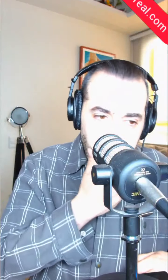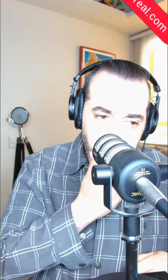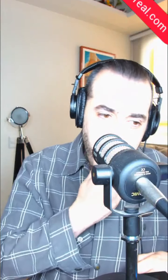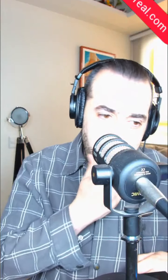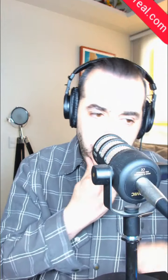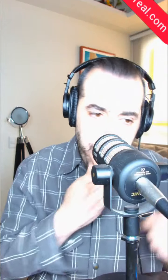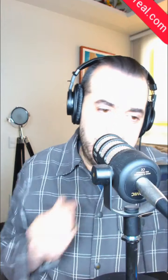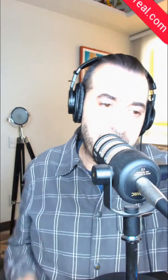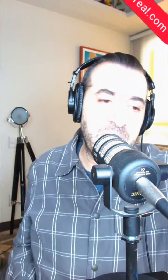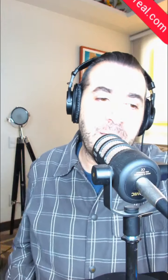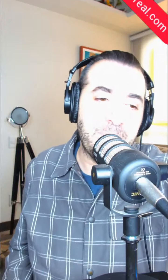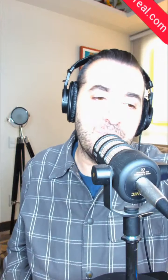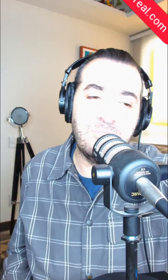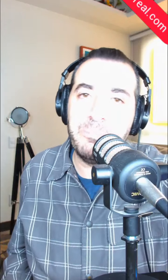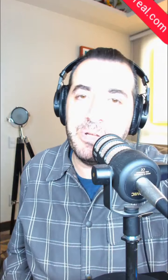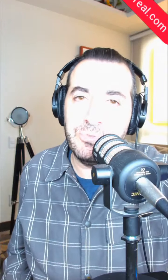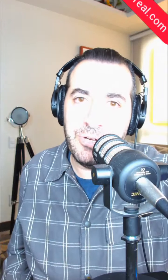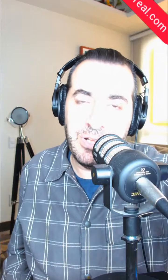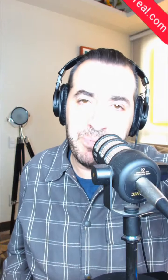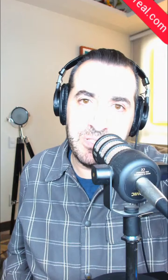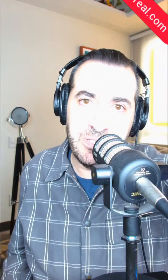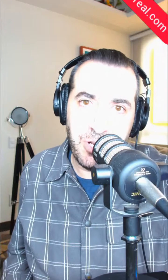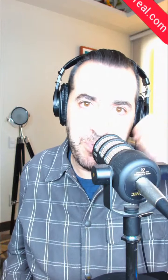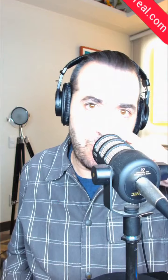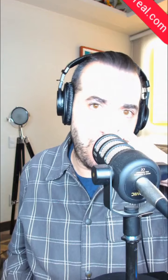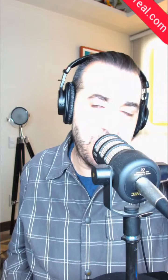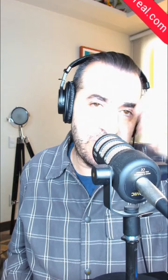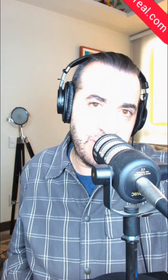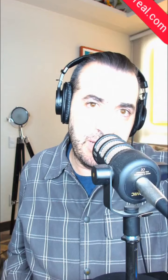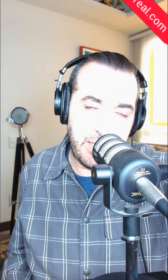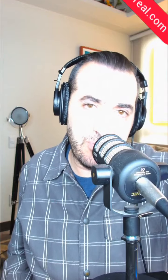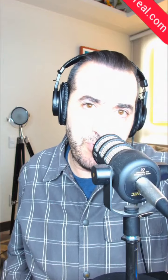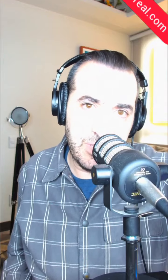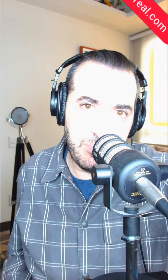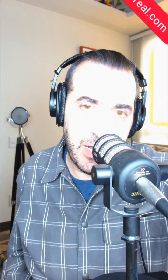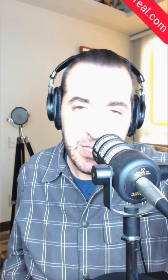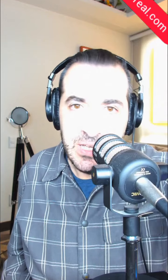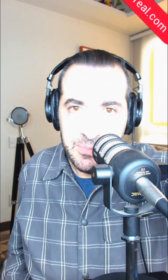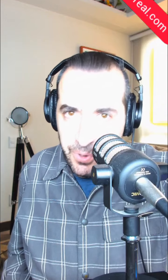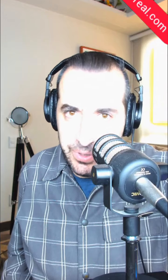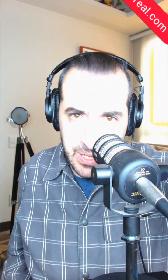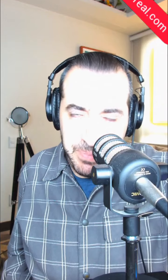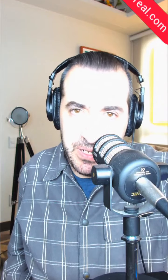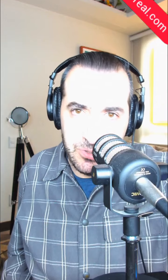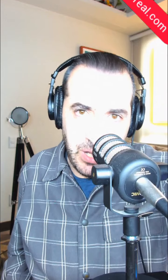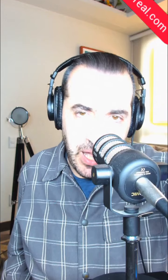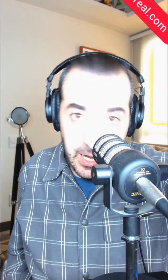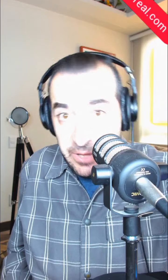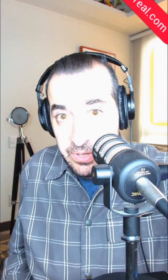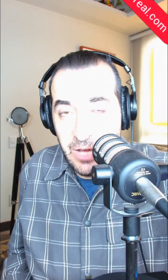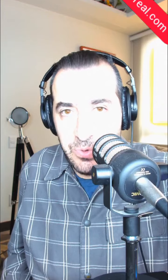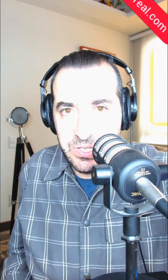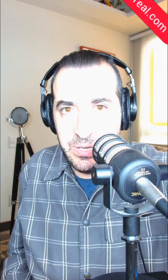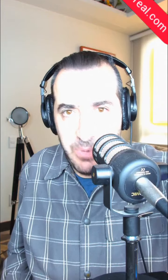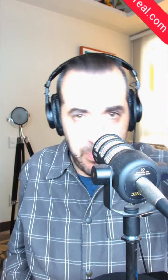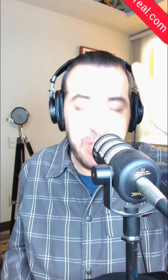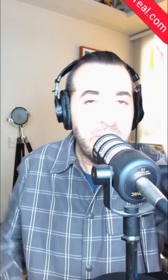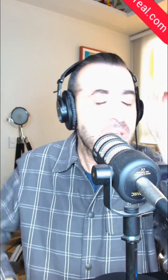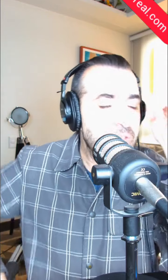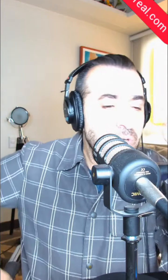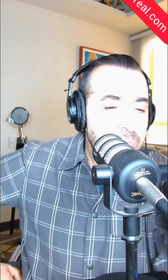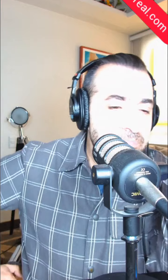Inundado completamente. A propósito, le preguntaron al presidente López Obrador en esta gira que hizo el fin de semana por la península al lado de Claudia Sheinbaum.